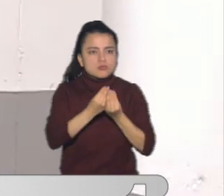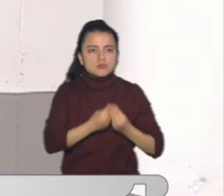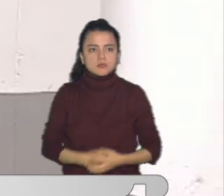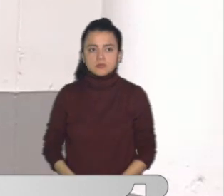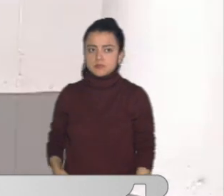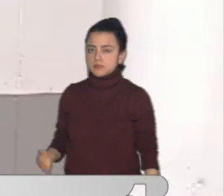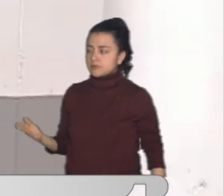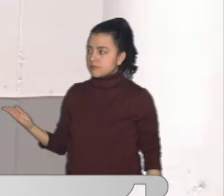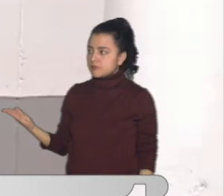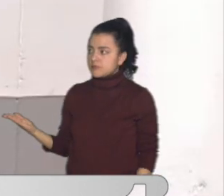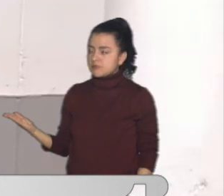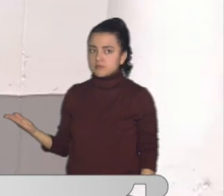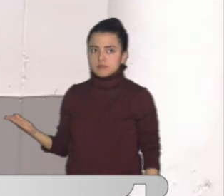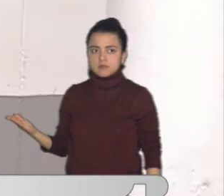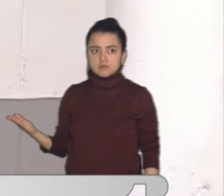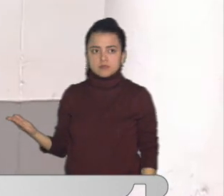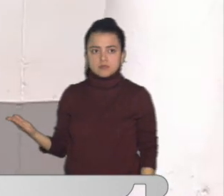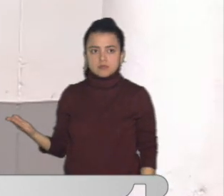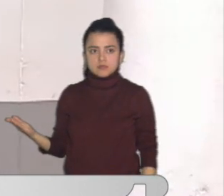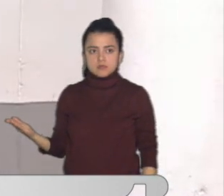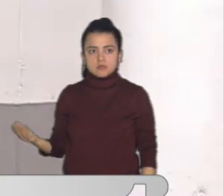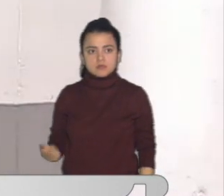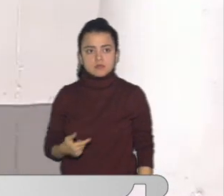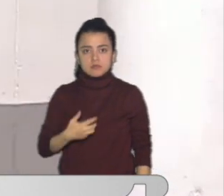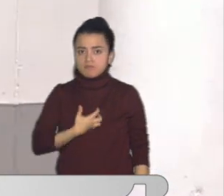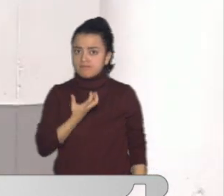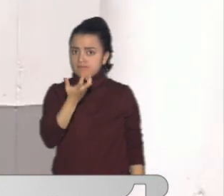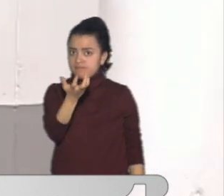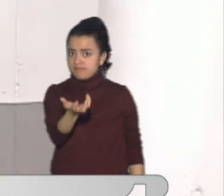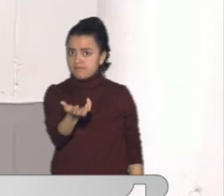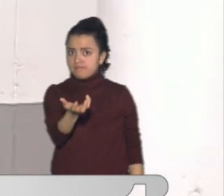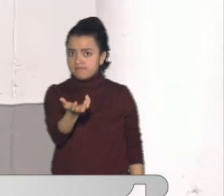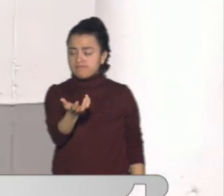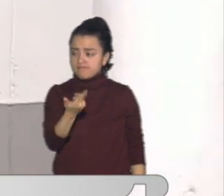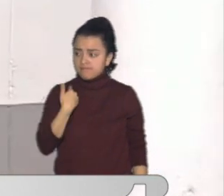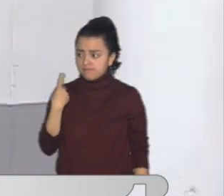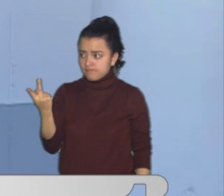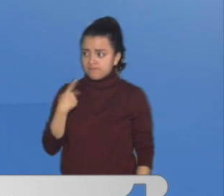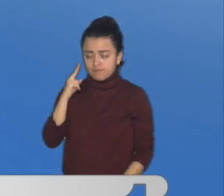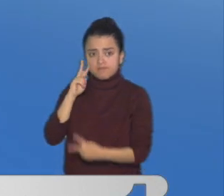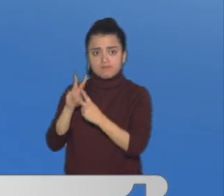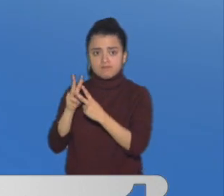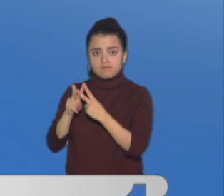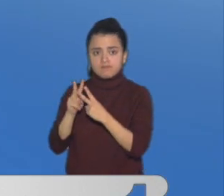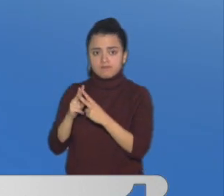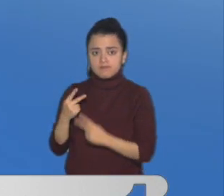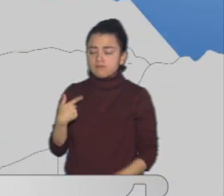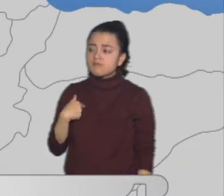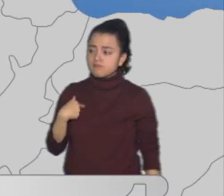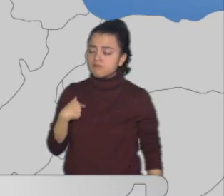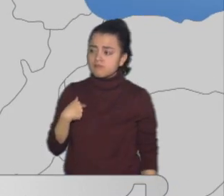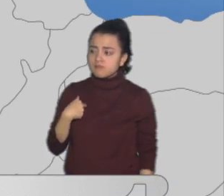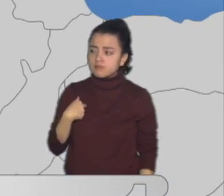expresarme sobre la patrullera Andri Merlano, la cual tuve el placer de